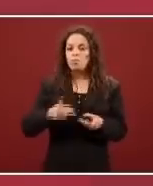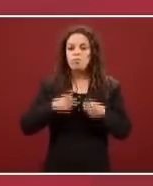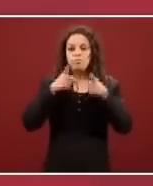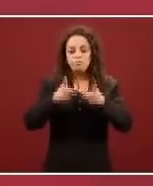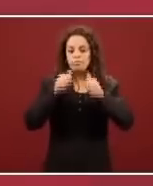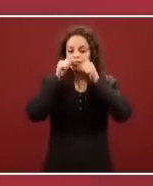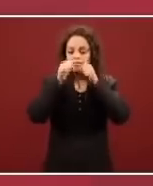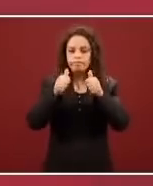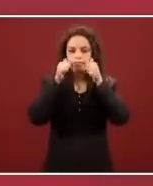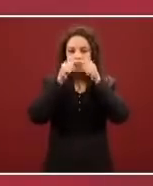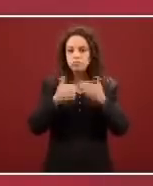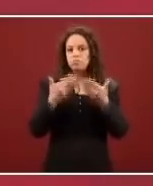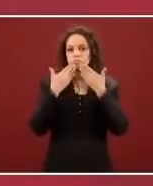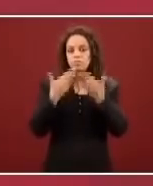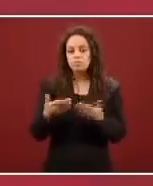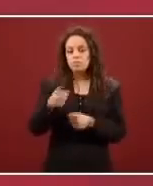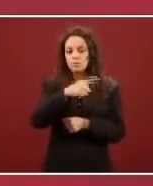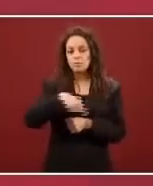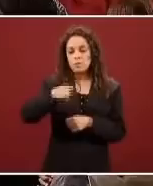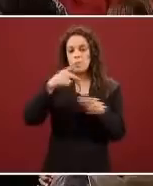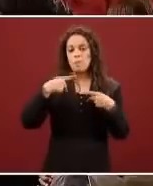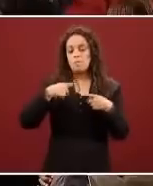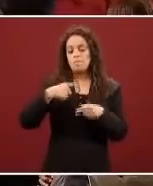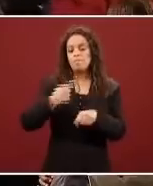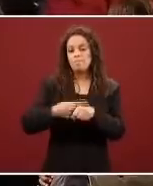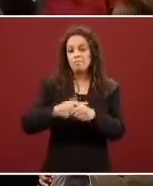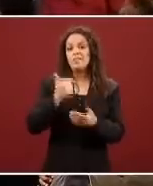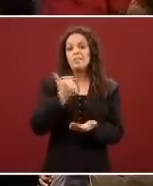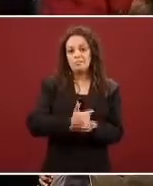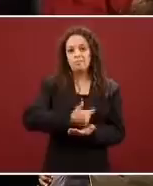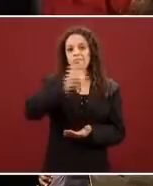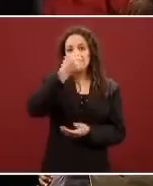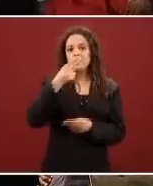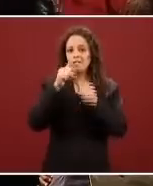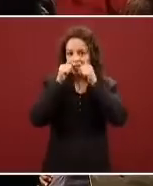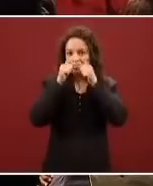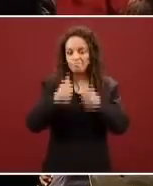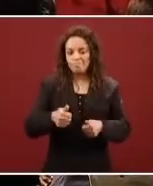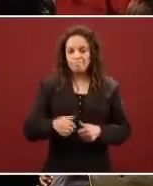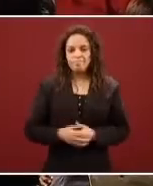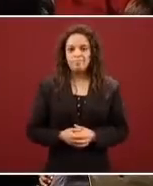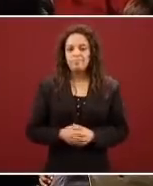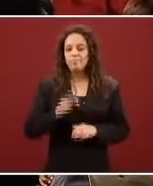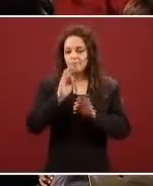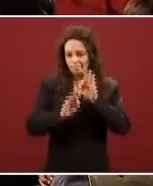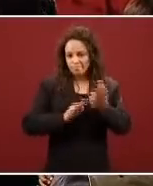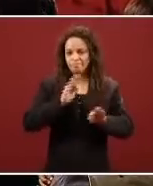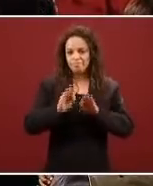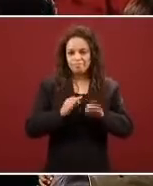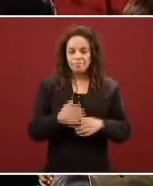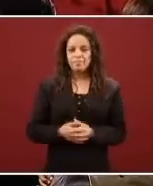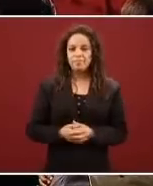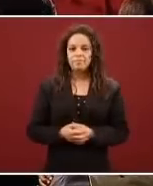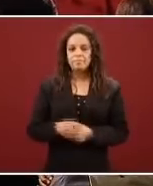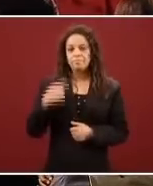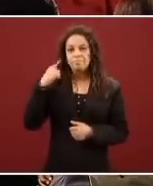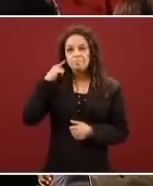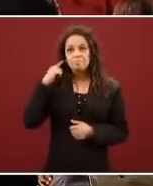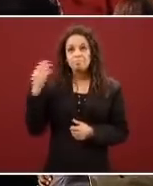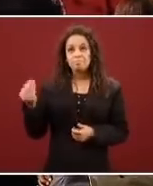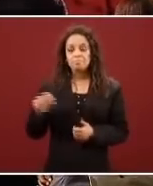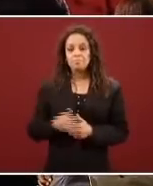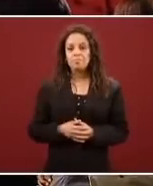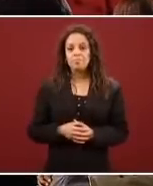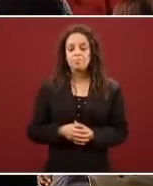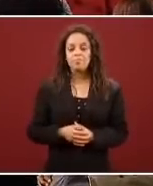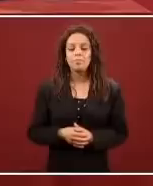intensivos a los pacientes que requieren de esos cuidados. Y lo de las citas, perdón, lo de las citas. Al mismo tiempo, los